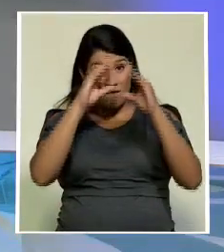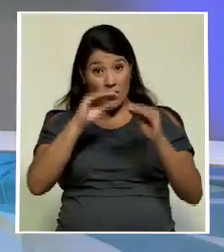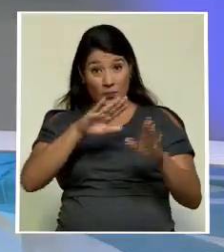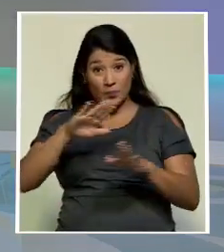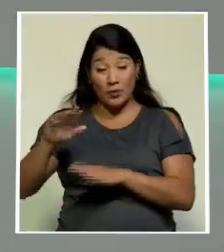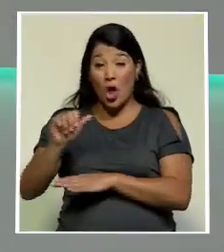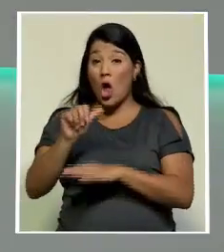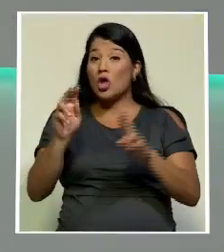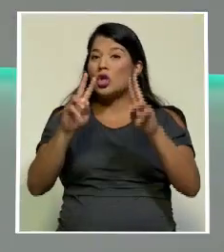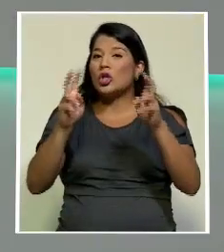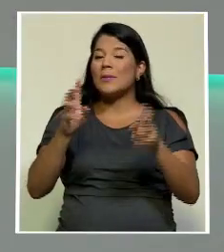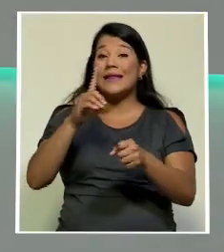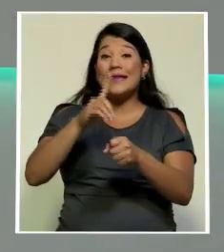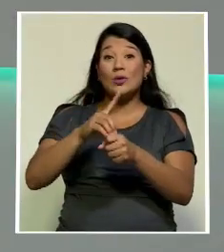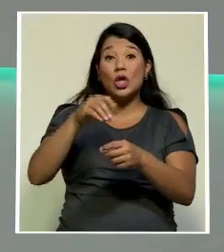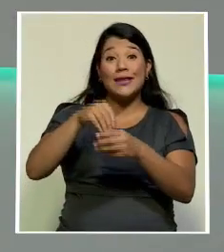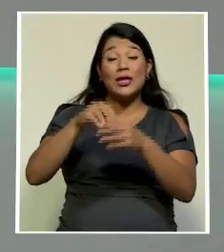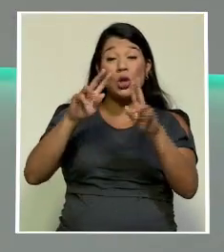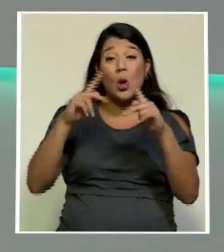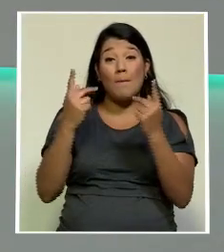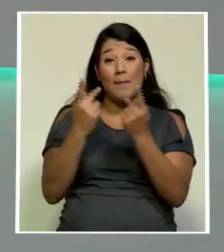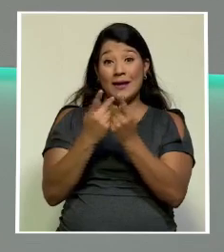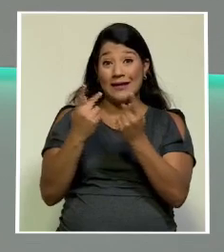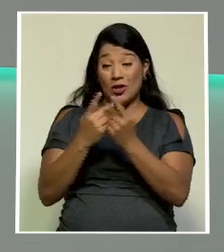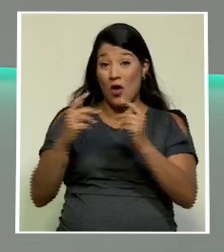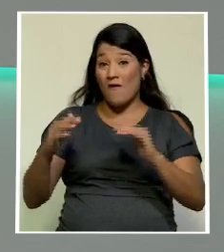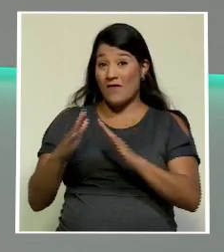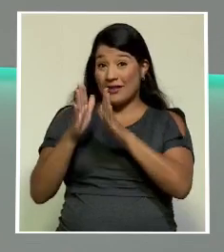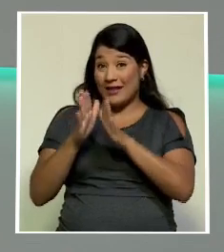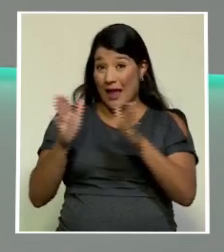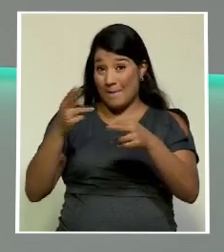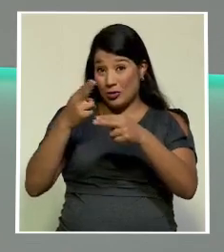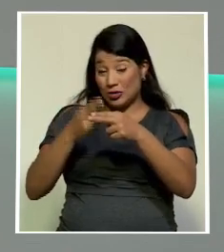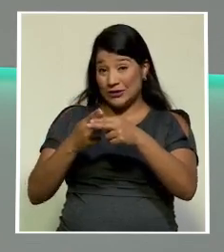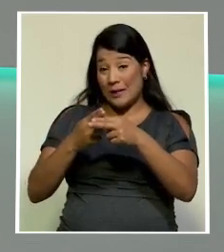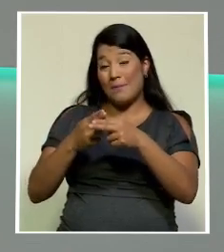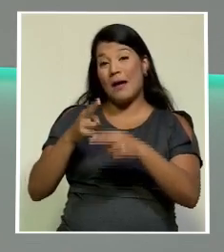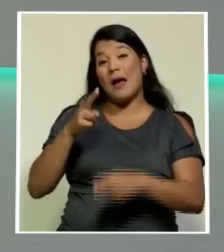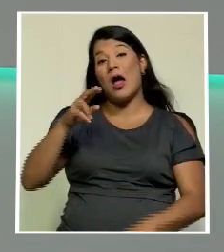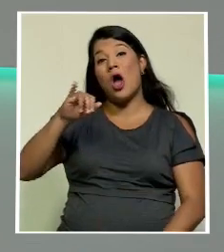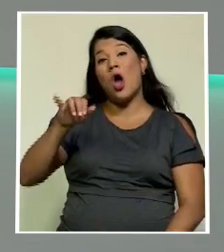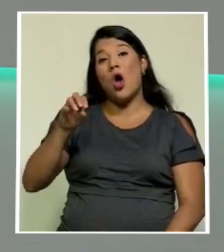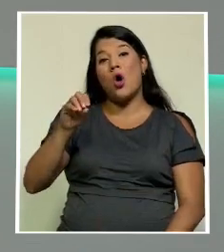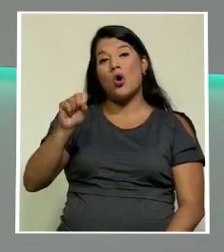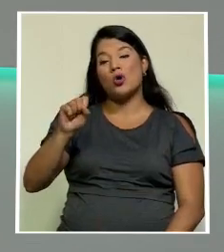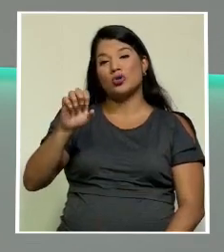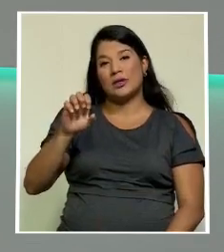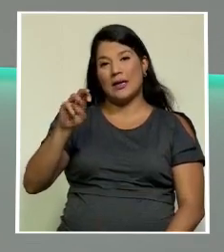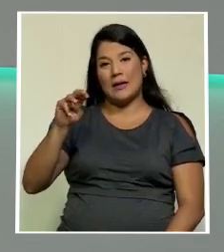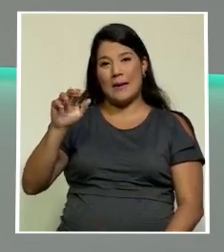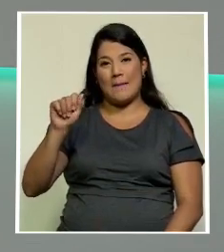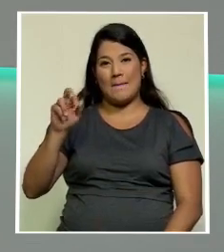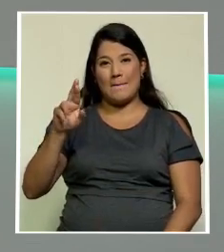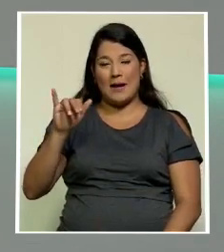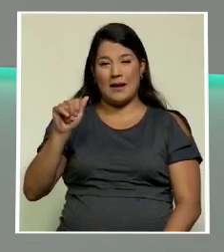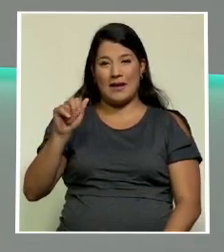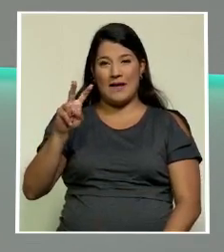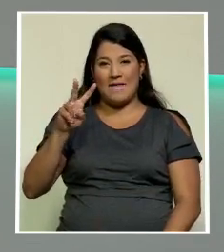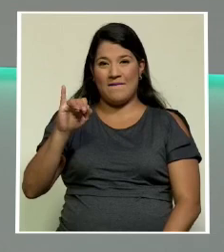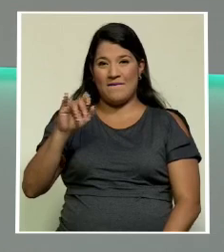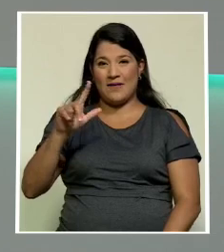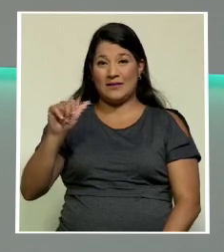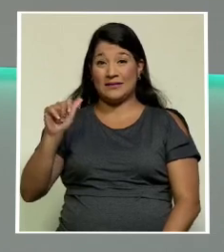el diputado del Frente Amplio, José María Villalta, pide a los costarricenses no ilusionarse con la rebaja del marchamo. La falta de la